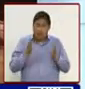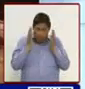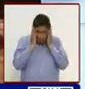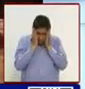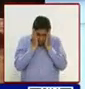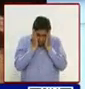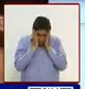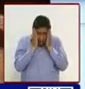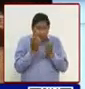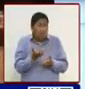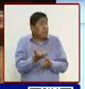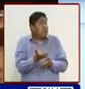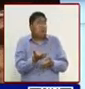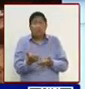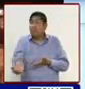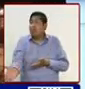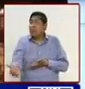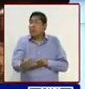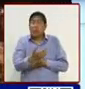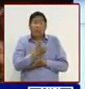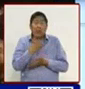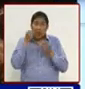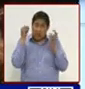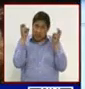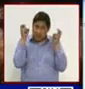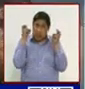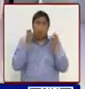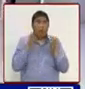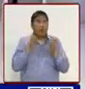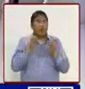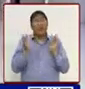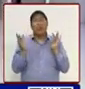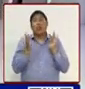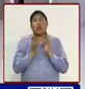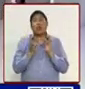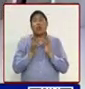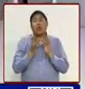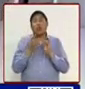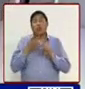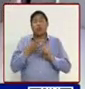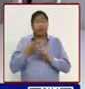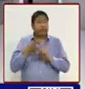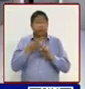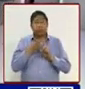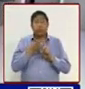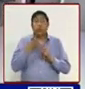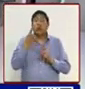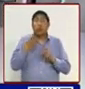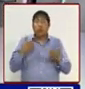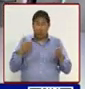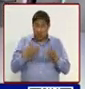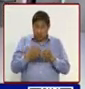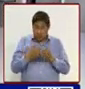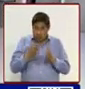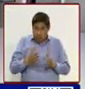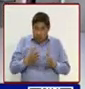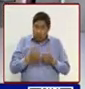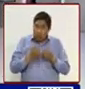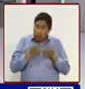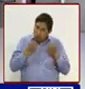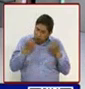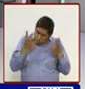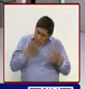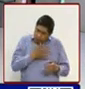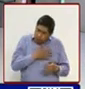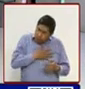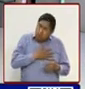ese propósito. Y hablando precisamente de este caso, vamos a tomar contacto vía Zoom con uno de los vecinos que muy